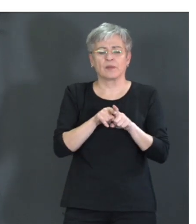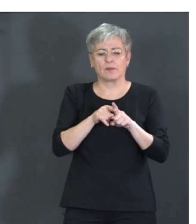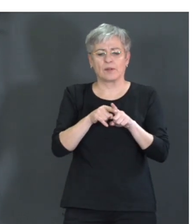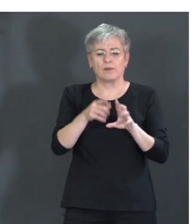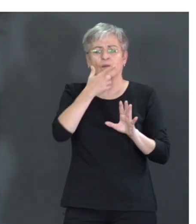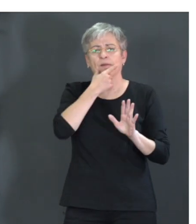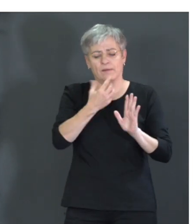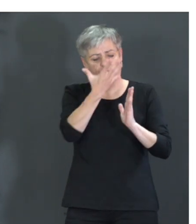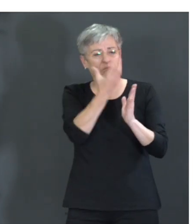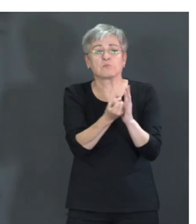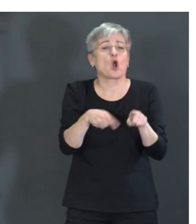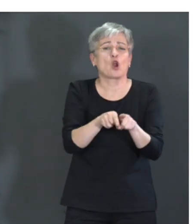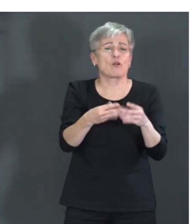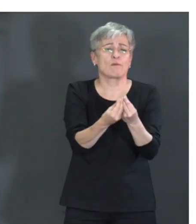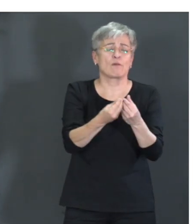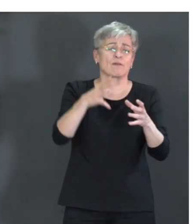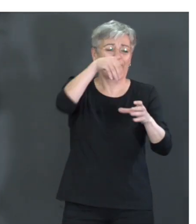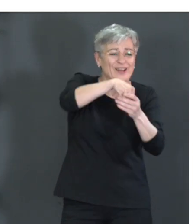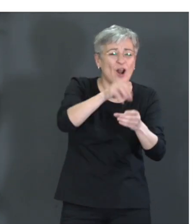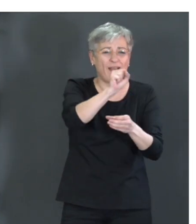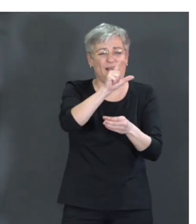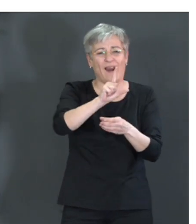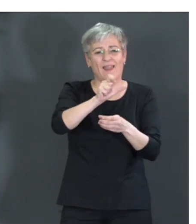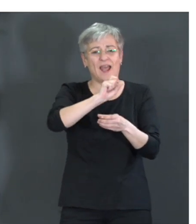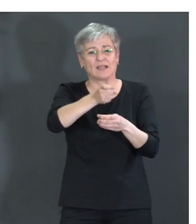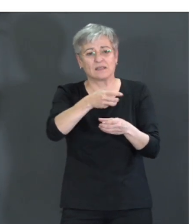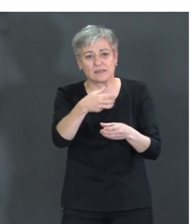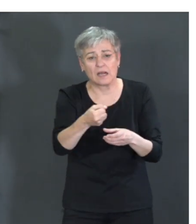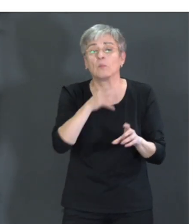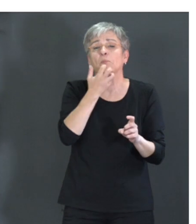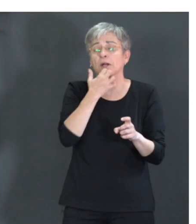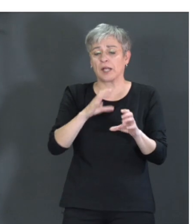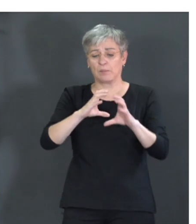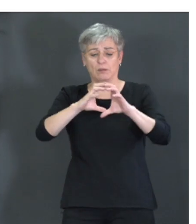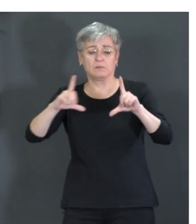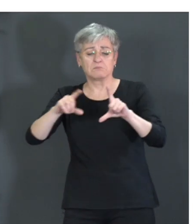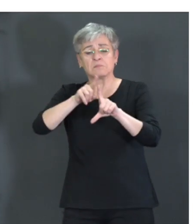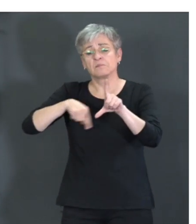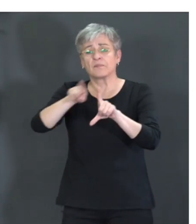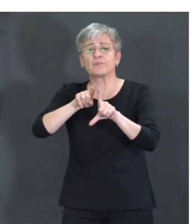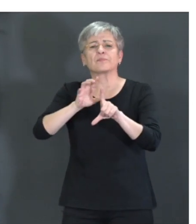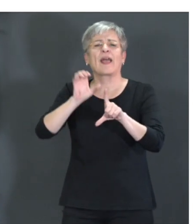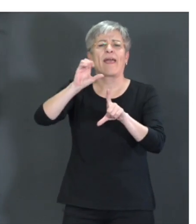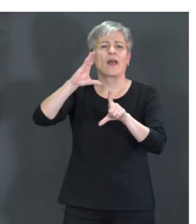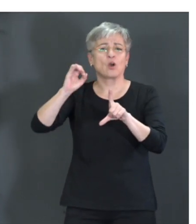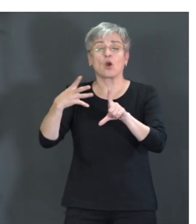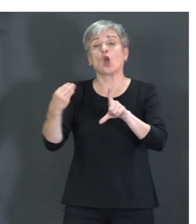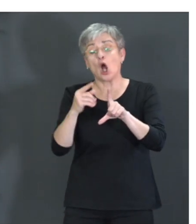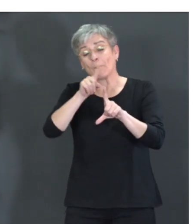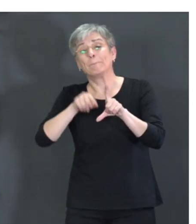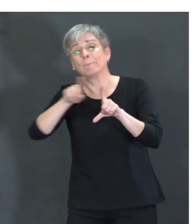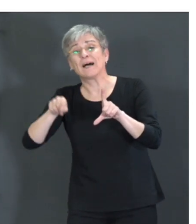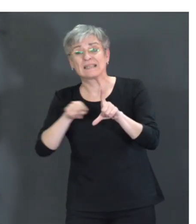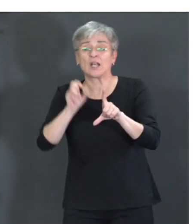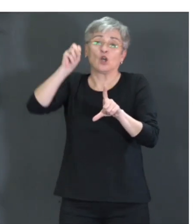dispositivo con Alexa integrada, pues como puede ser los dispositivos Echo con o sin pantalla, las Fire TV, o por